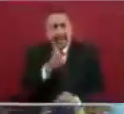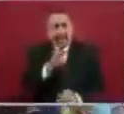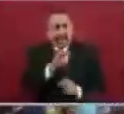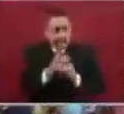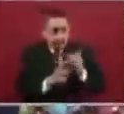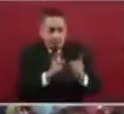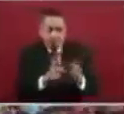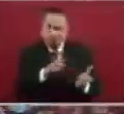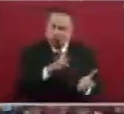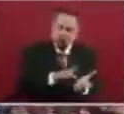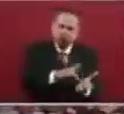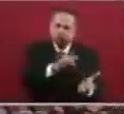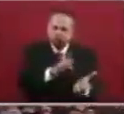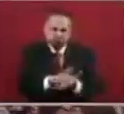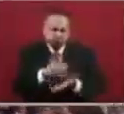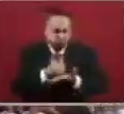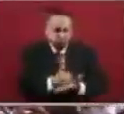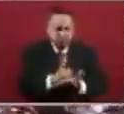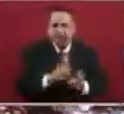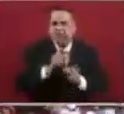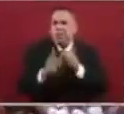impulsar, todos los